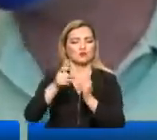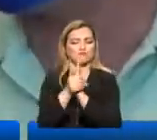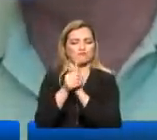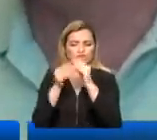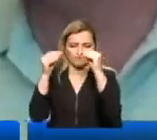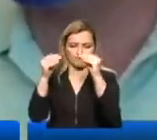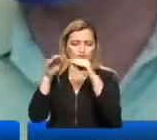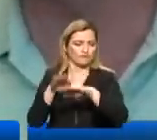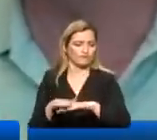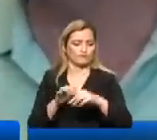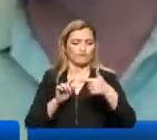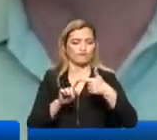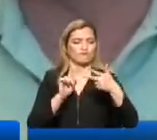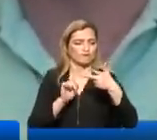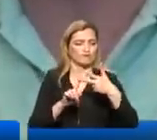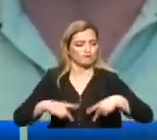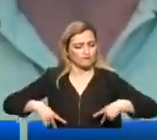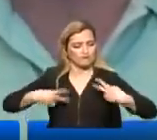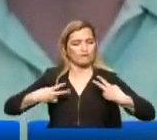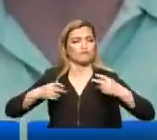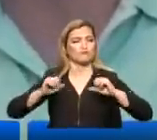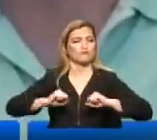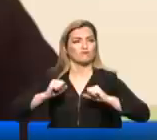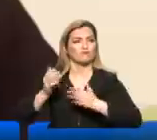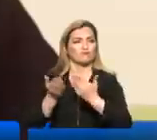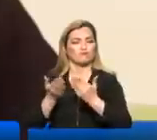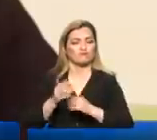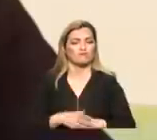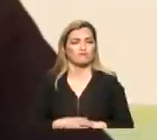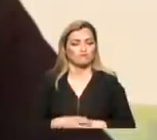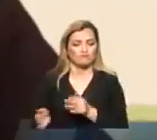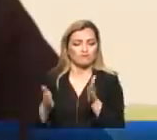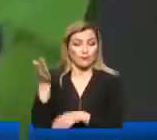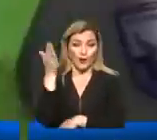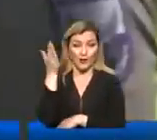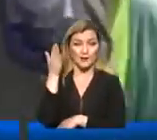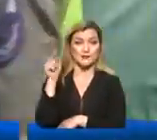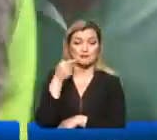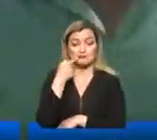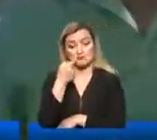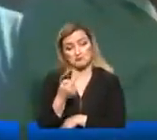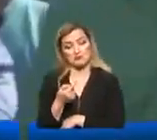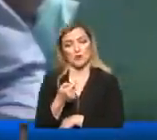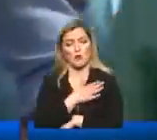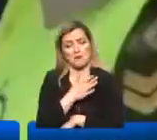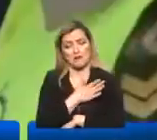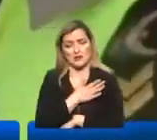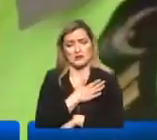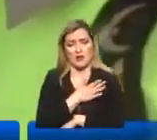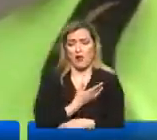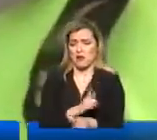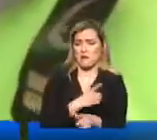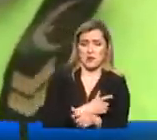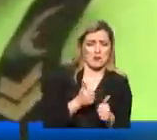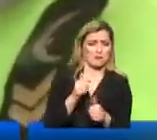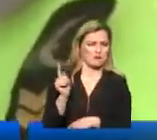que se quede y que viva y que esté en Galápagos sirviendo a lo que se necesita. El alcalde de Santa Cruz coincide en que no hay que confiarse, que el